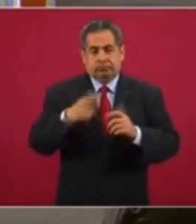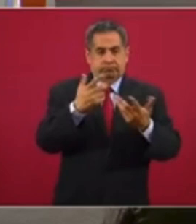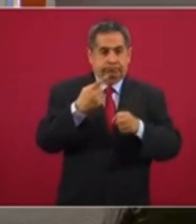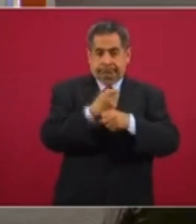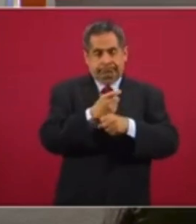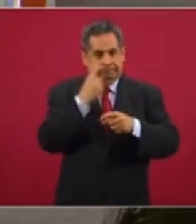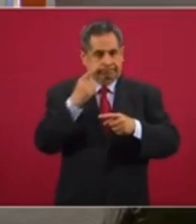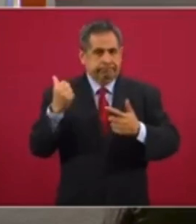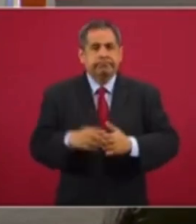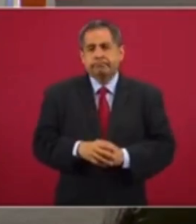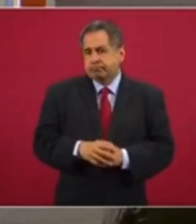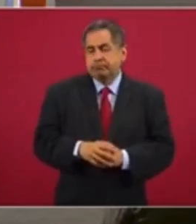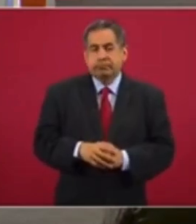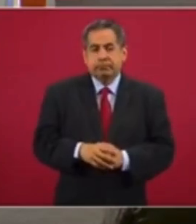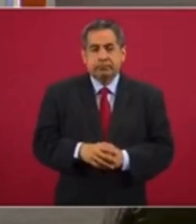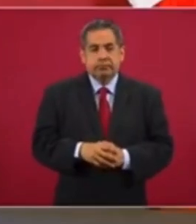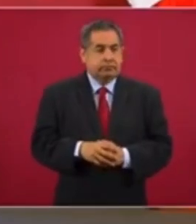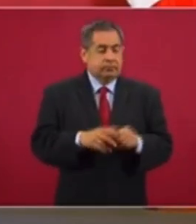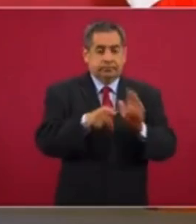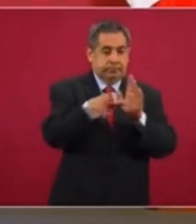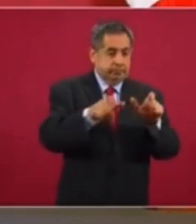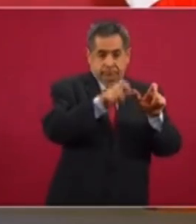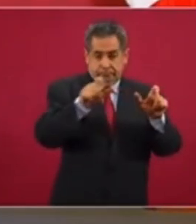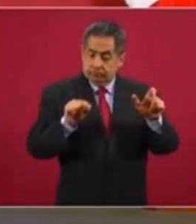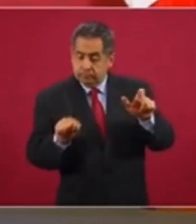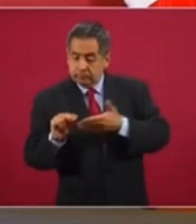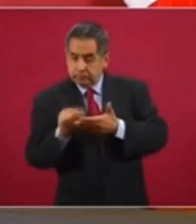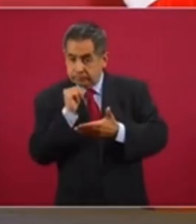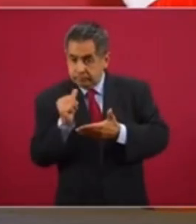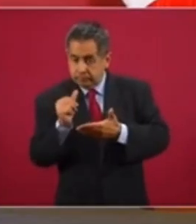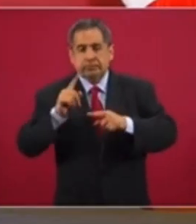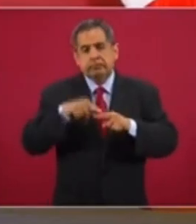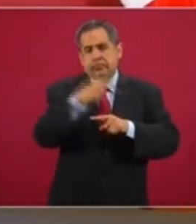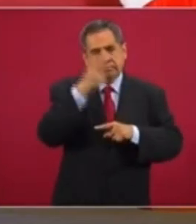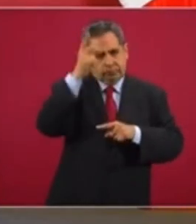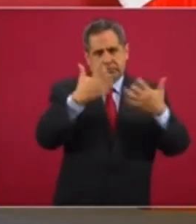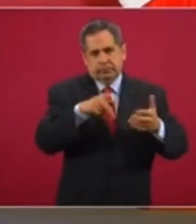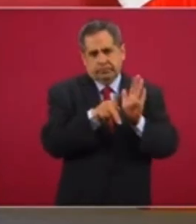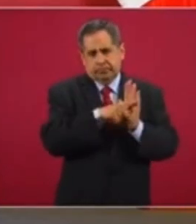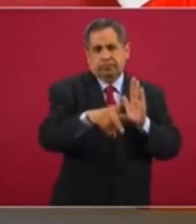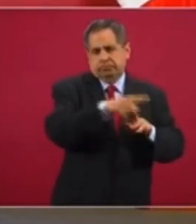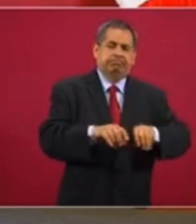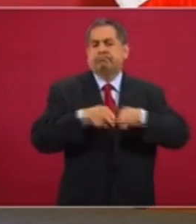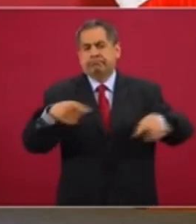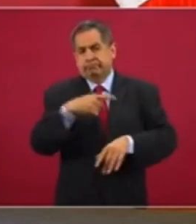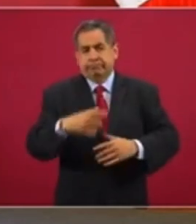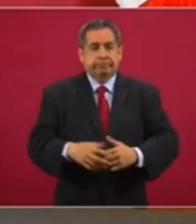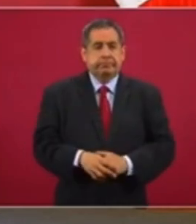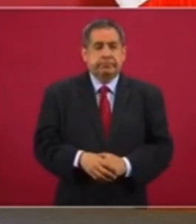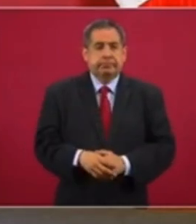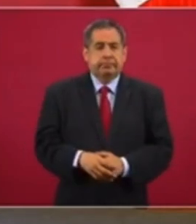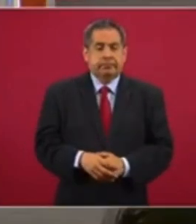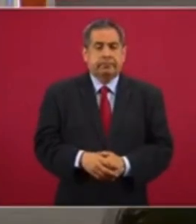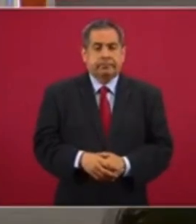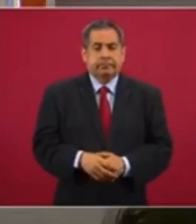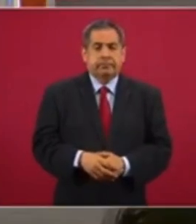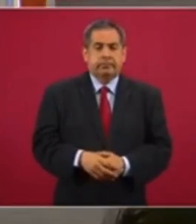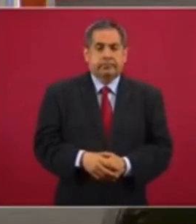periódico. Pero cuando no está firmada una columna, se le atribuye a la redacción.